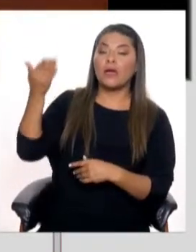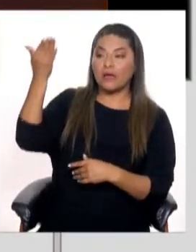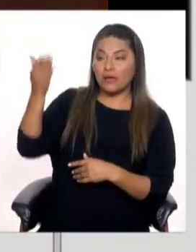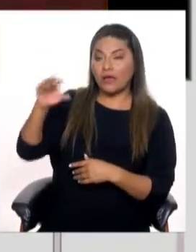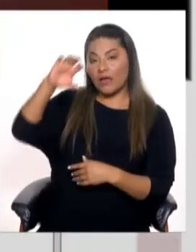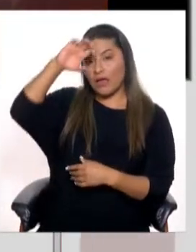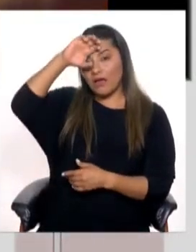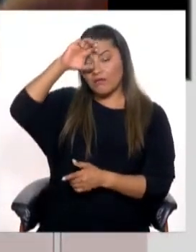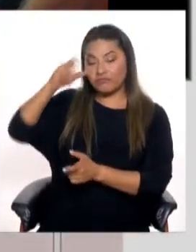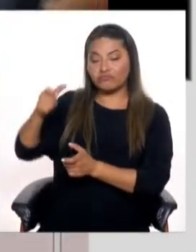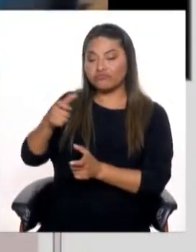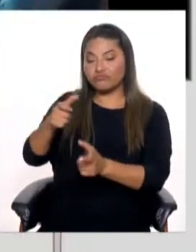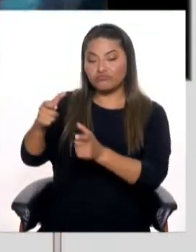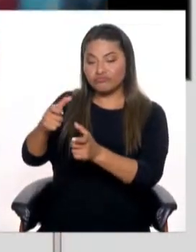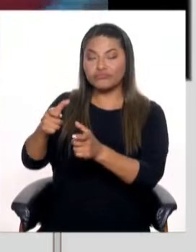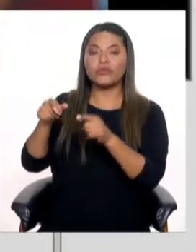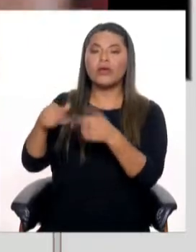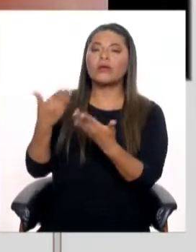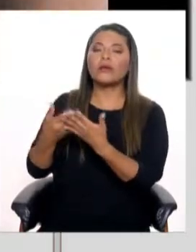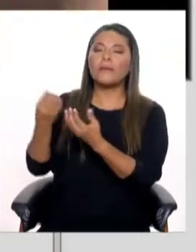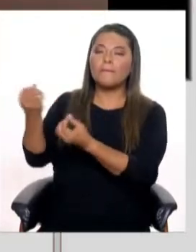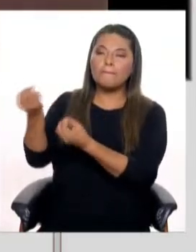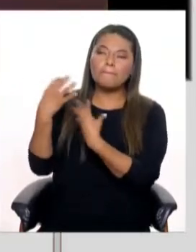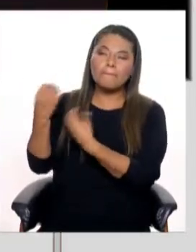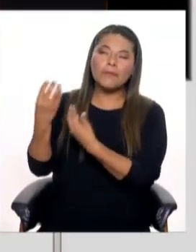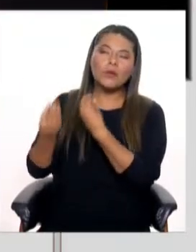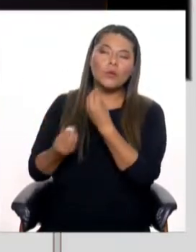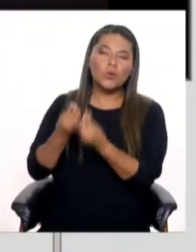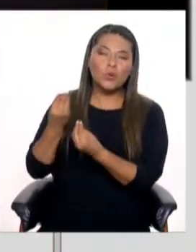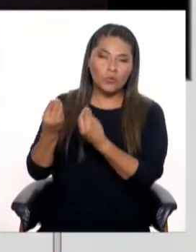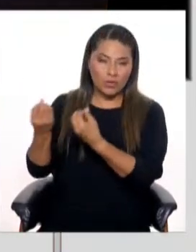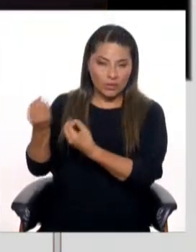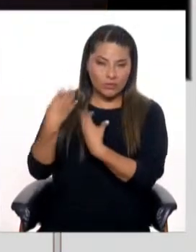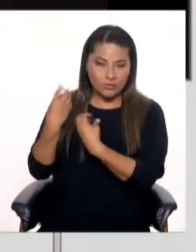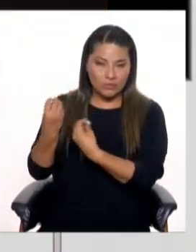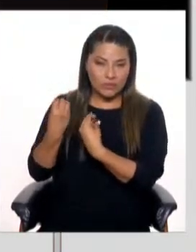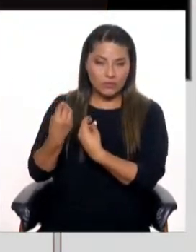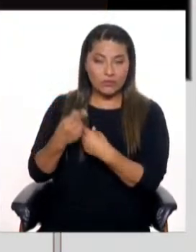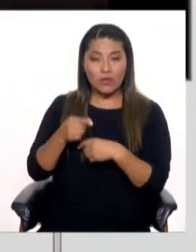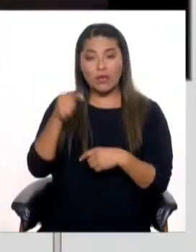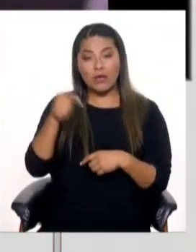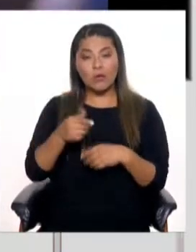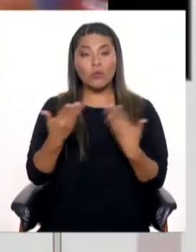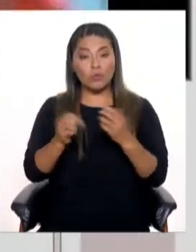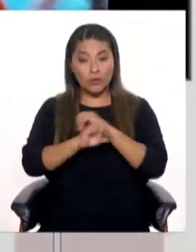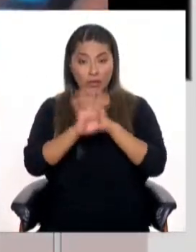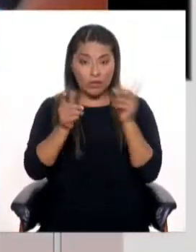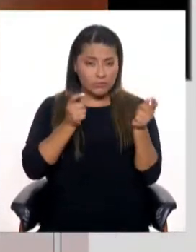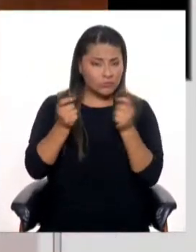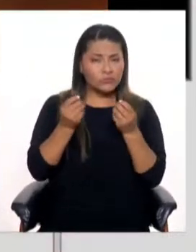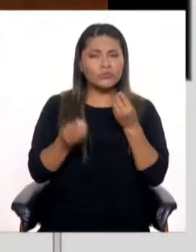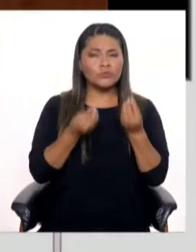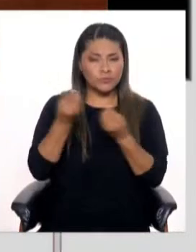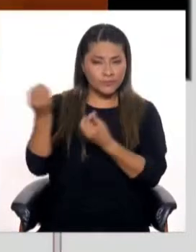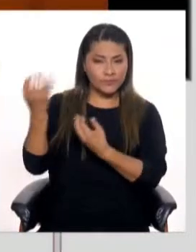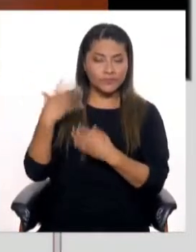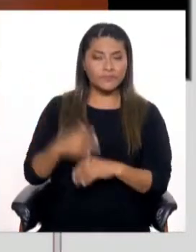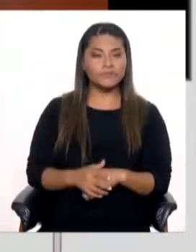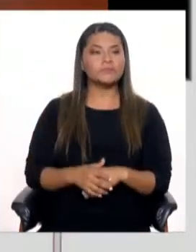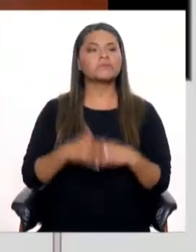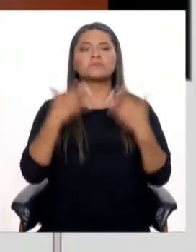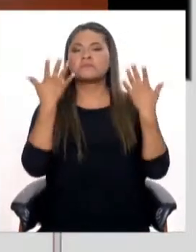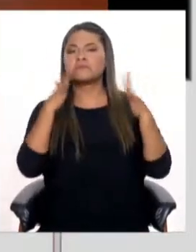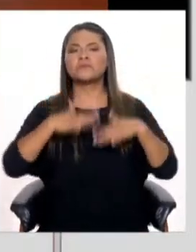Germán Solari, quien nos puede dar detalles de qué es lo que ha ocurrido y en estos momentos ya está todo controlado. Sí, ya la emergencia se